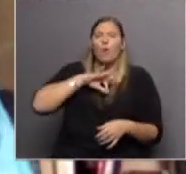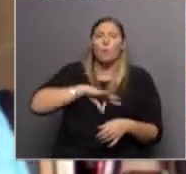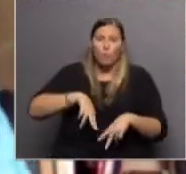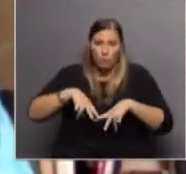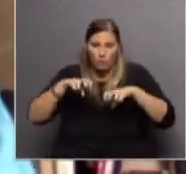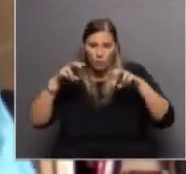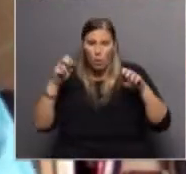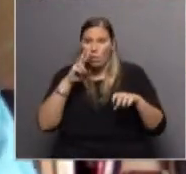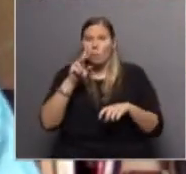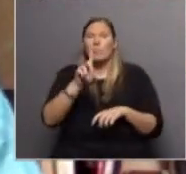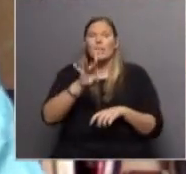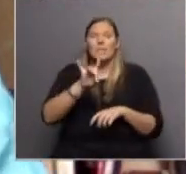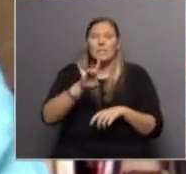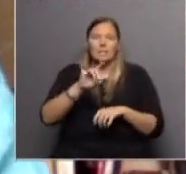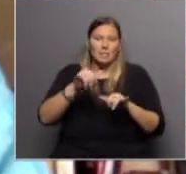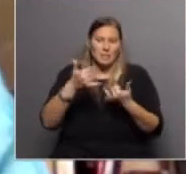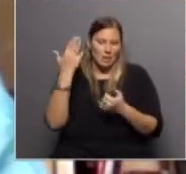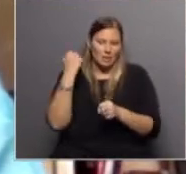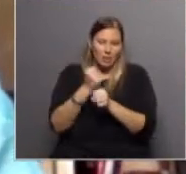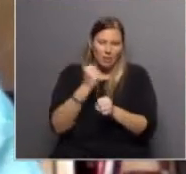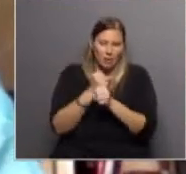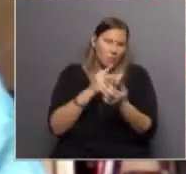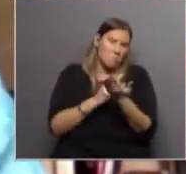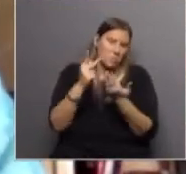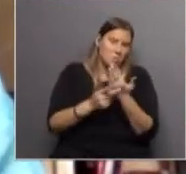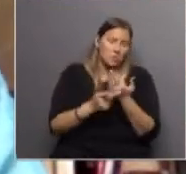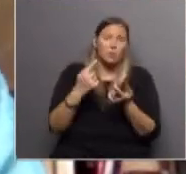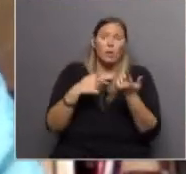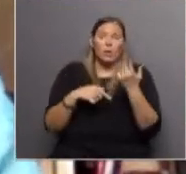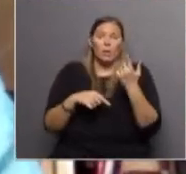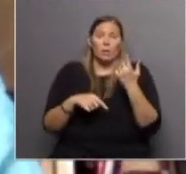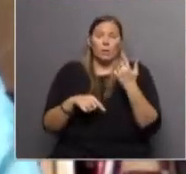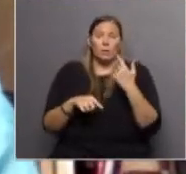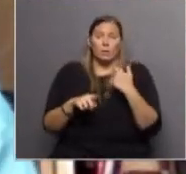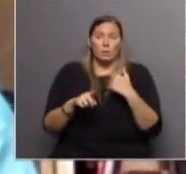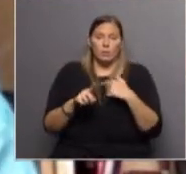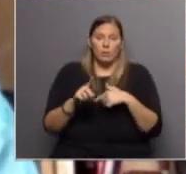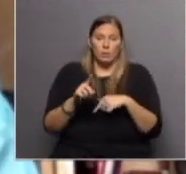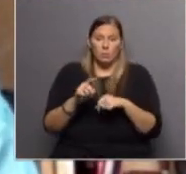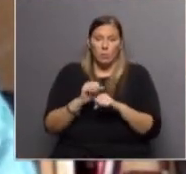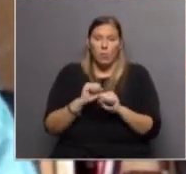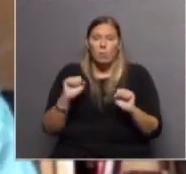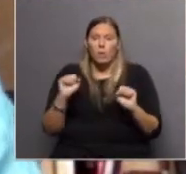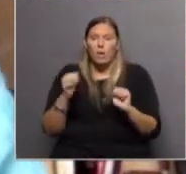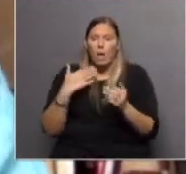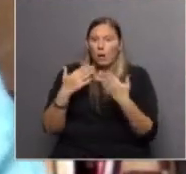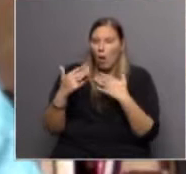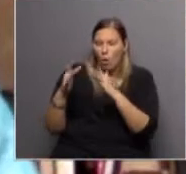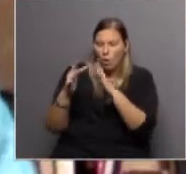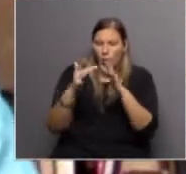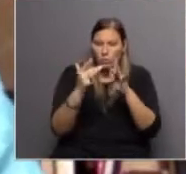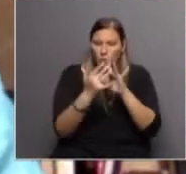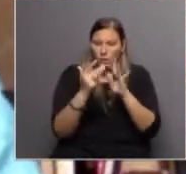el 2015 vengo trabajando en algún proyecto, pero bueno, ya ponernos a interactuar también con médicos